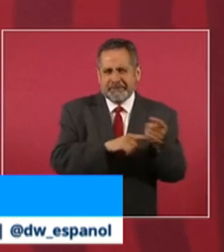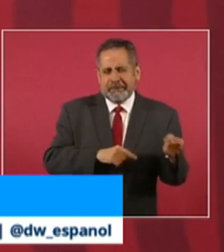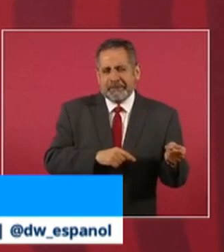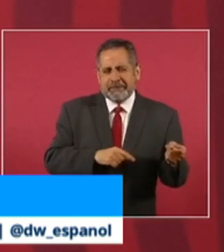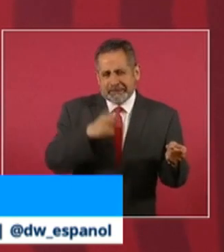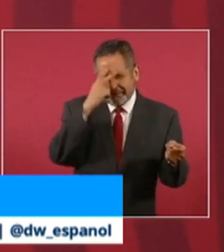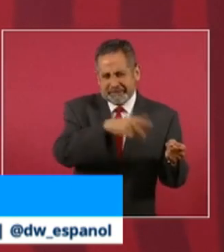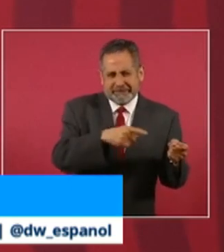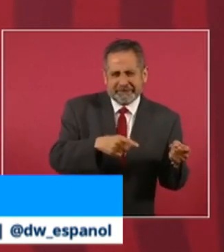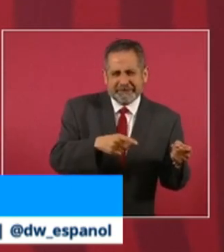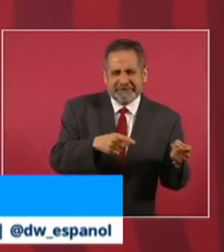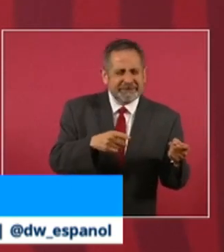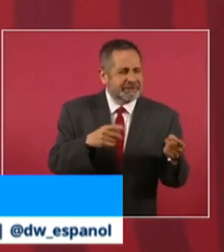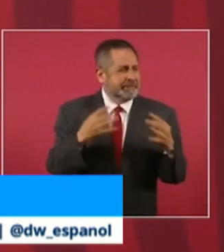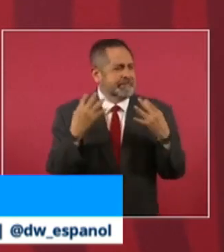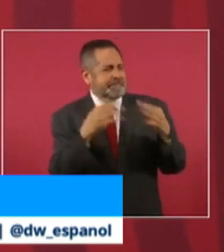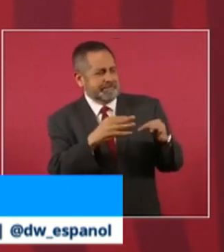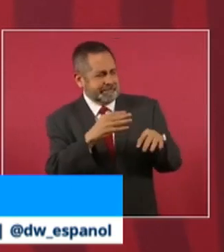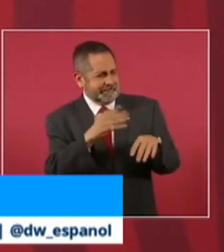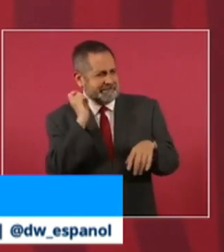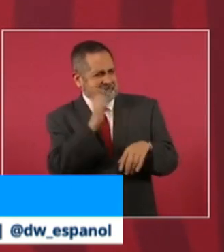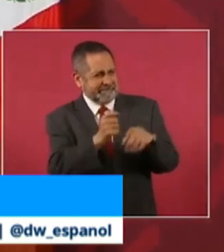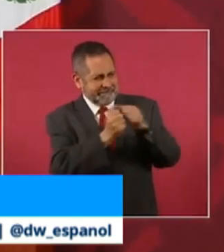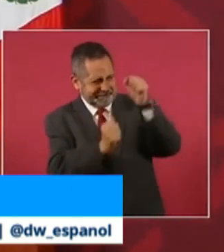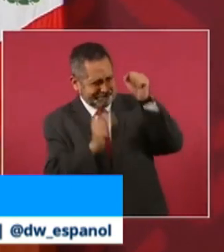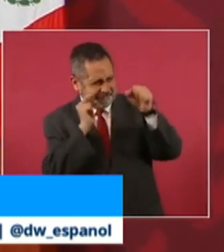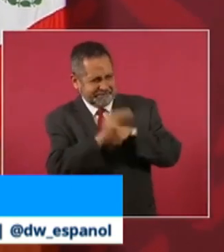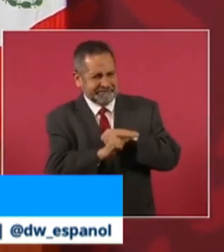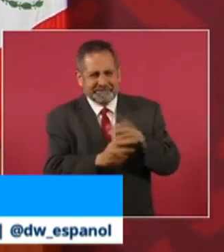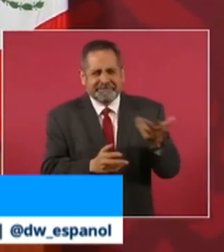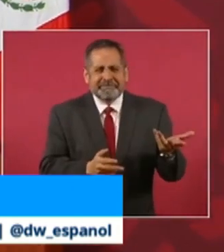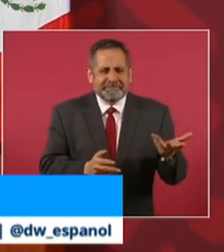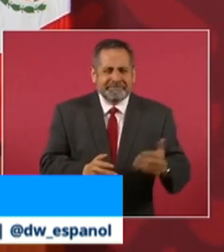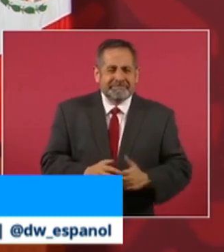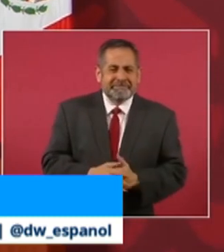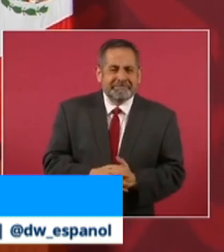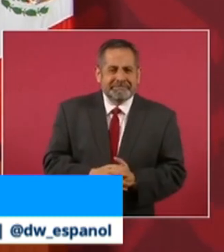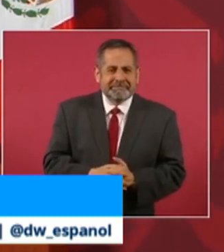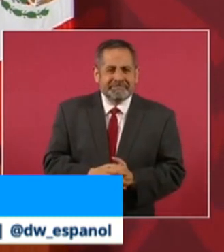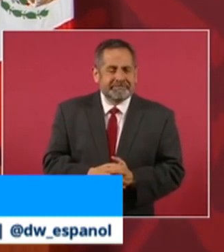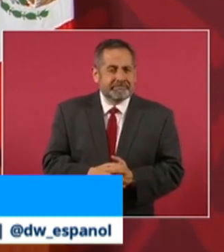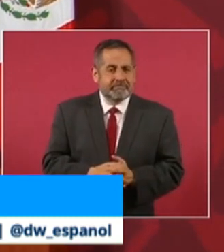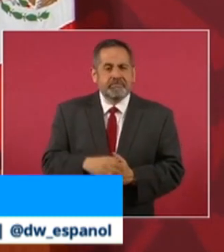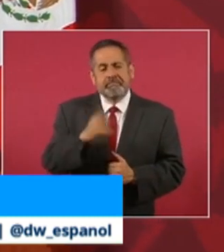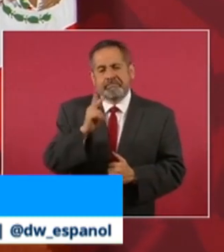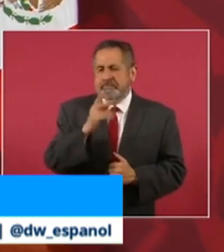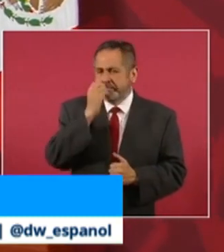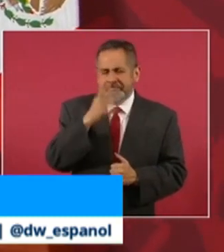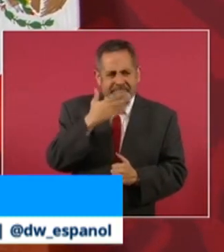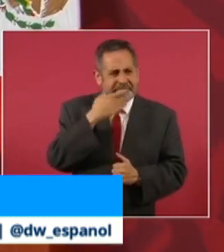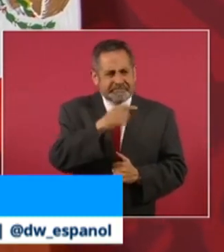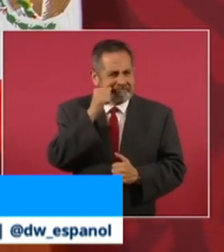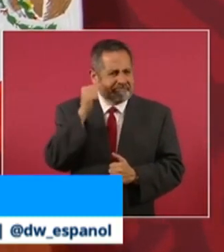Entonces, ¿se equivoca? Pues bueno, él nunca dirá que se equivoca porque está tratando de construir una nueva narrativa, pero